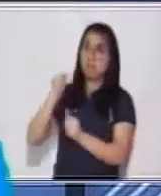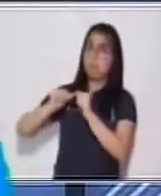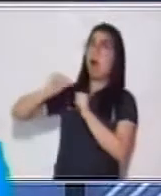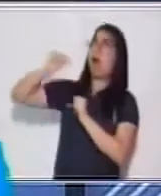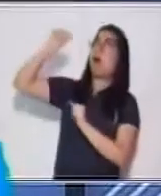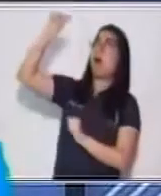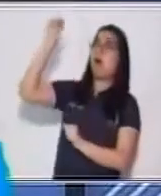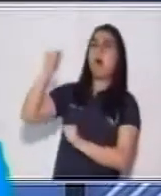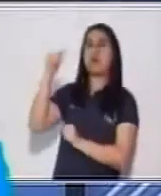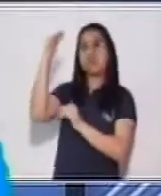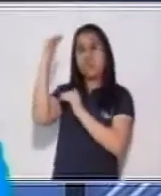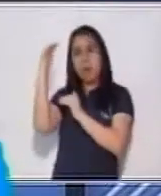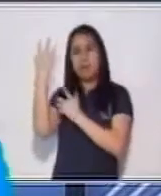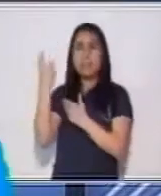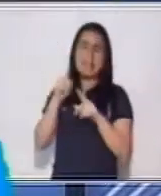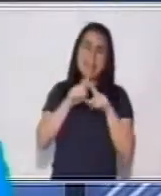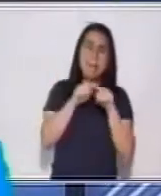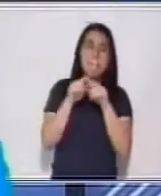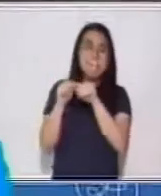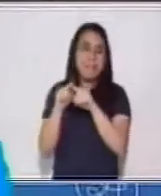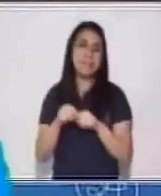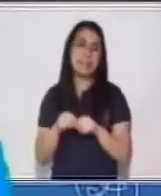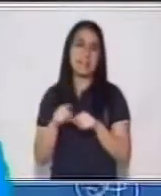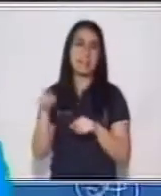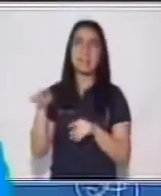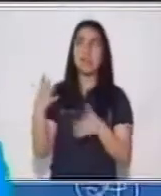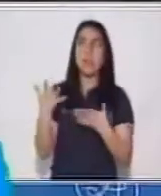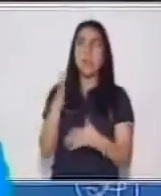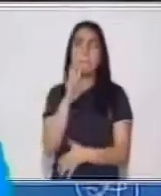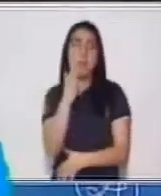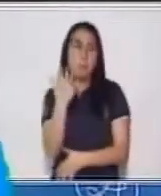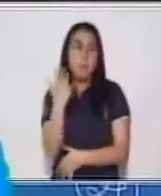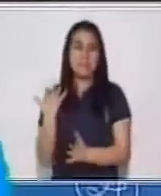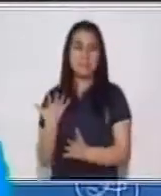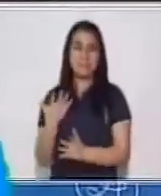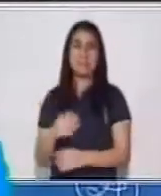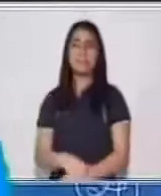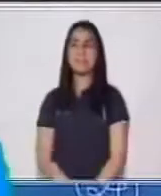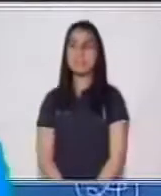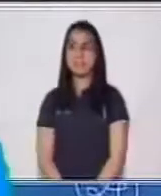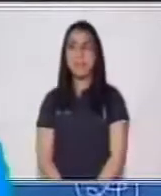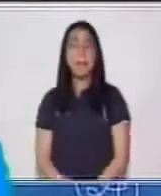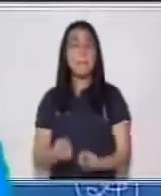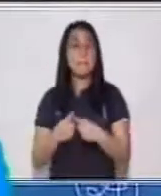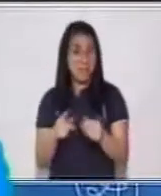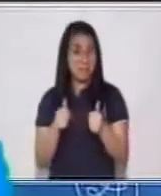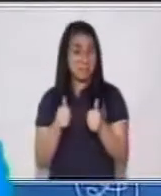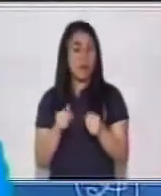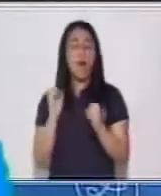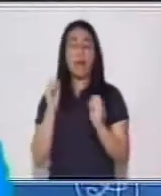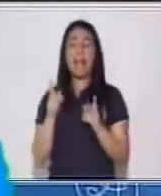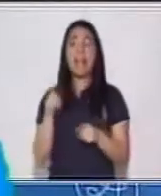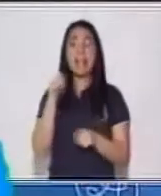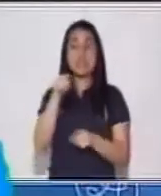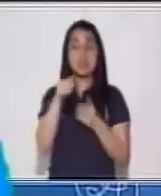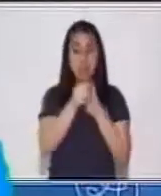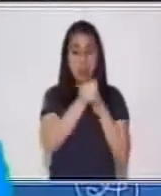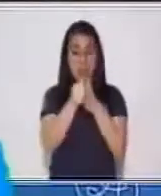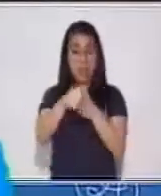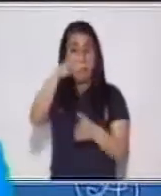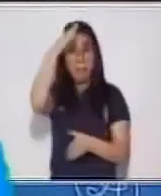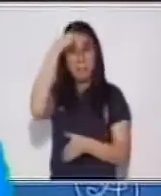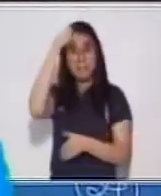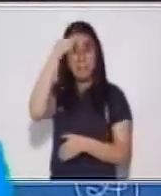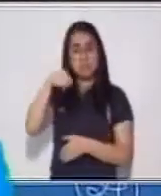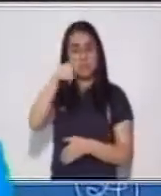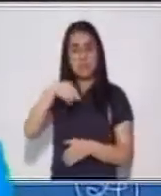frondoso. Bien, chicos, en su guía de autoaprendizaje tienen ejercicios para poder apropiarse de